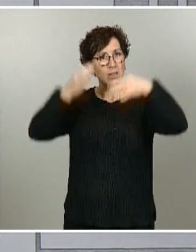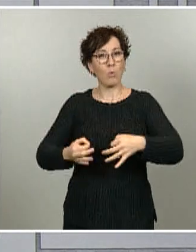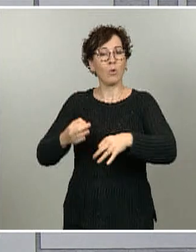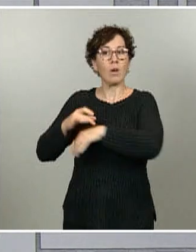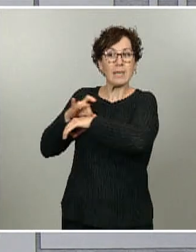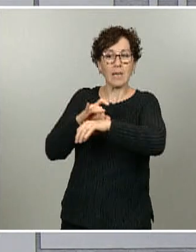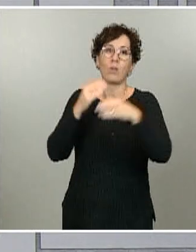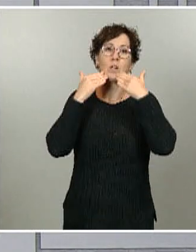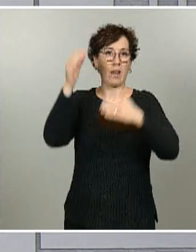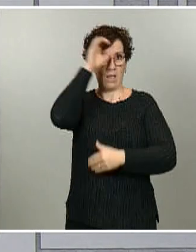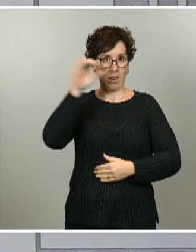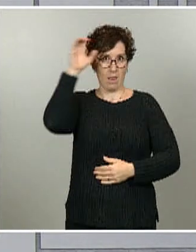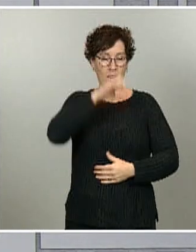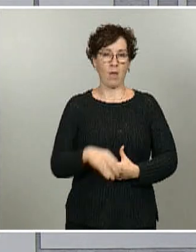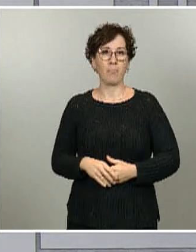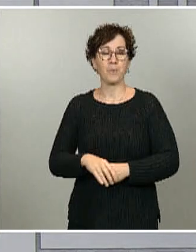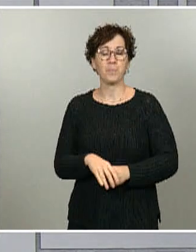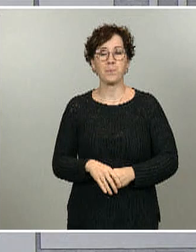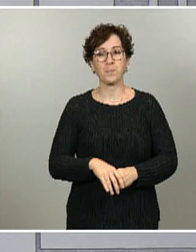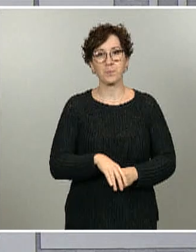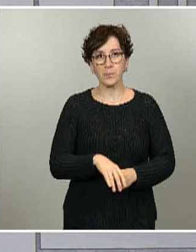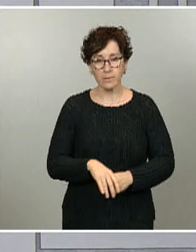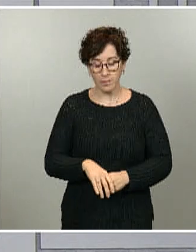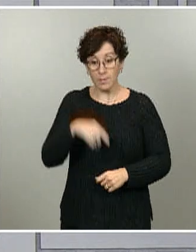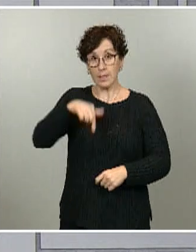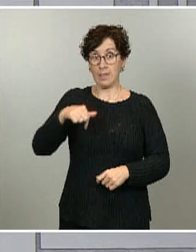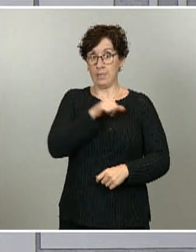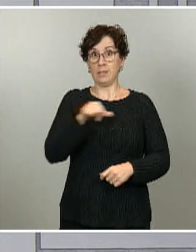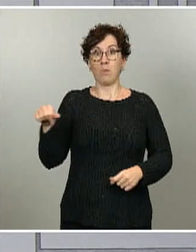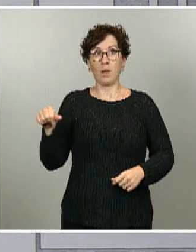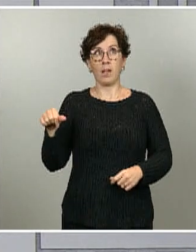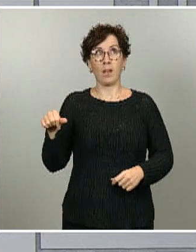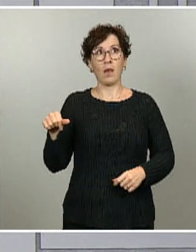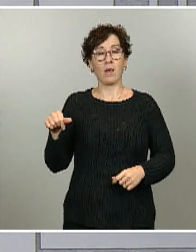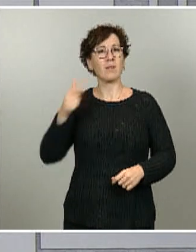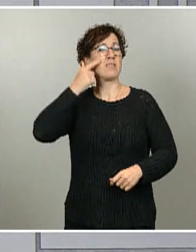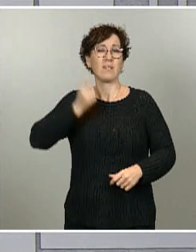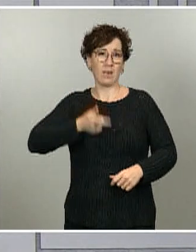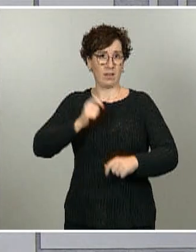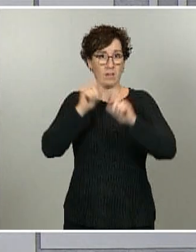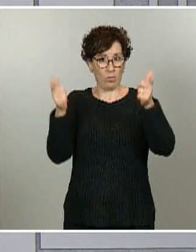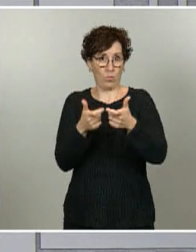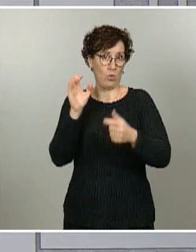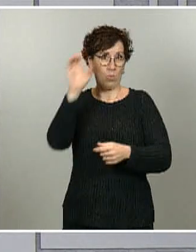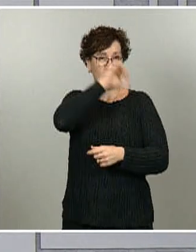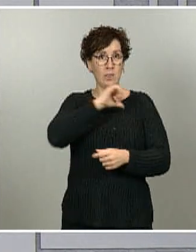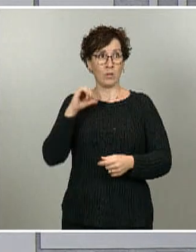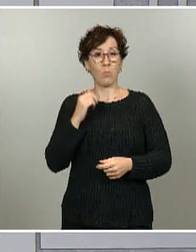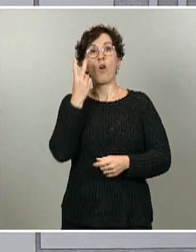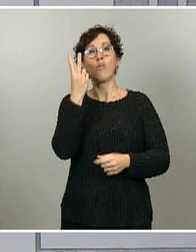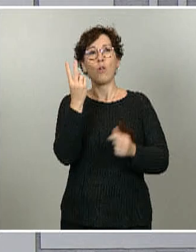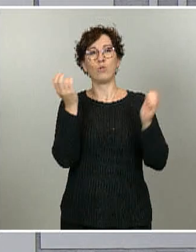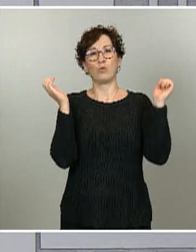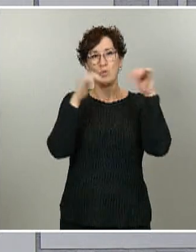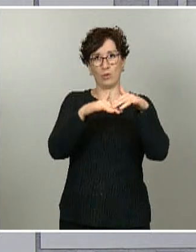decirles, en tercer lugar, que esta semana hemos mantenido las reuniones habituales con las comunidades autónomas, 2 plenarios de la Interterritorial del